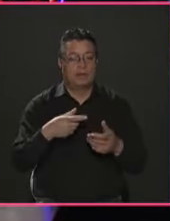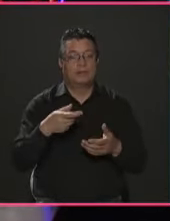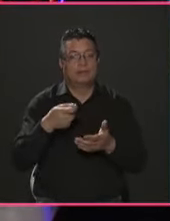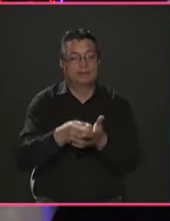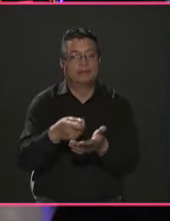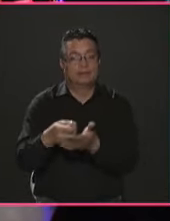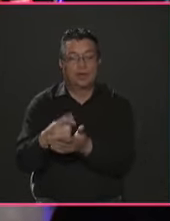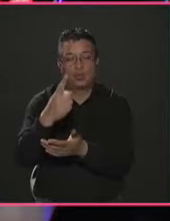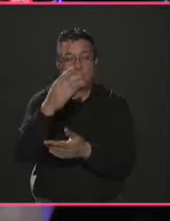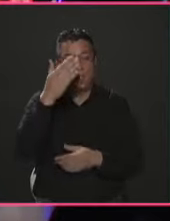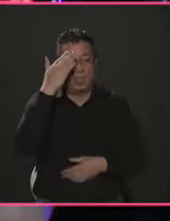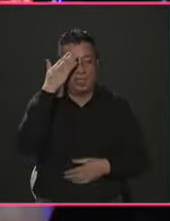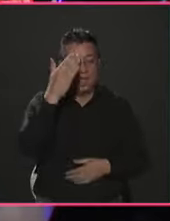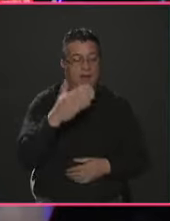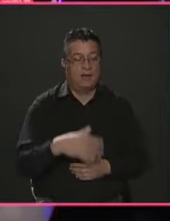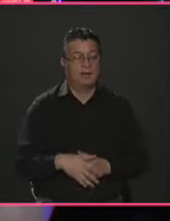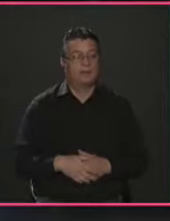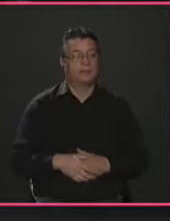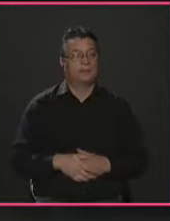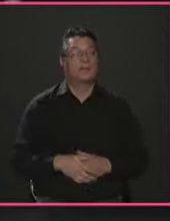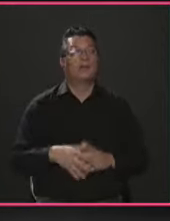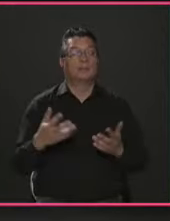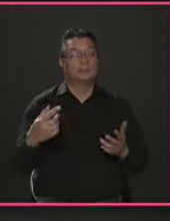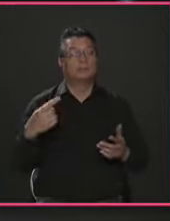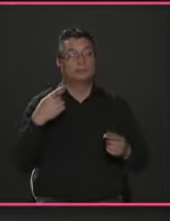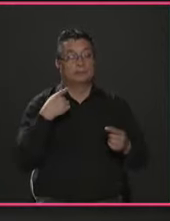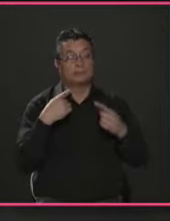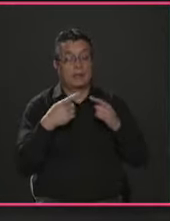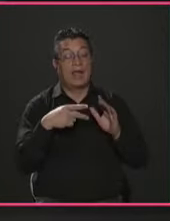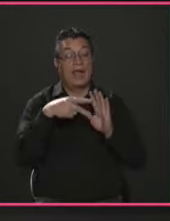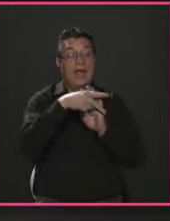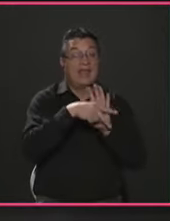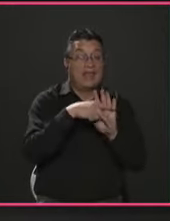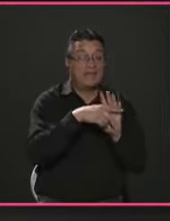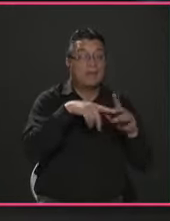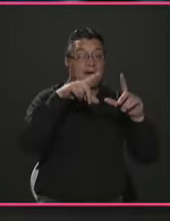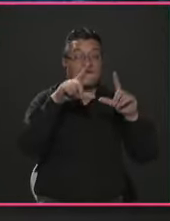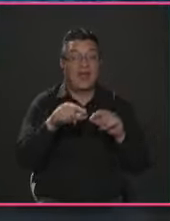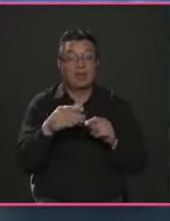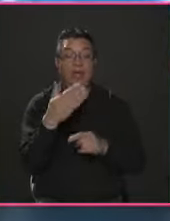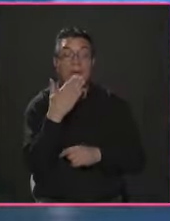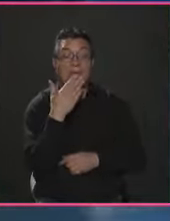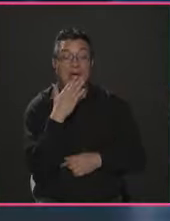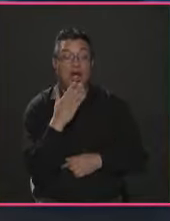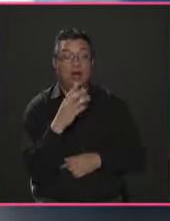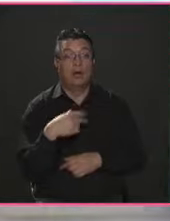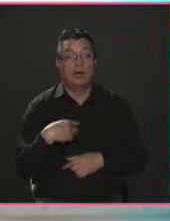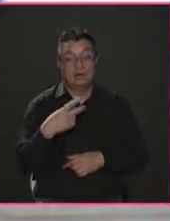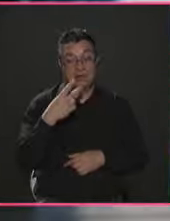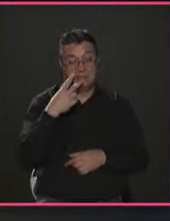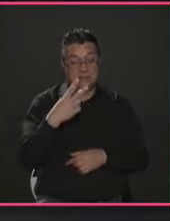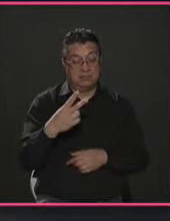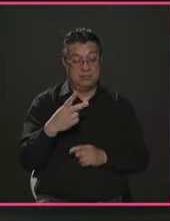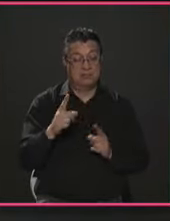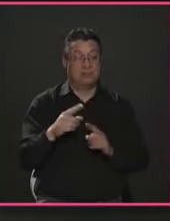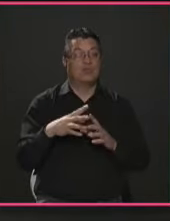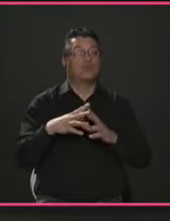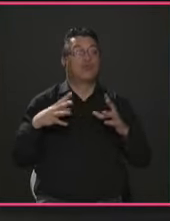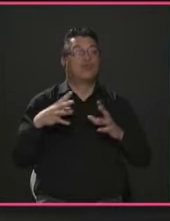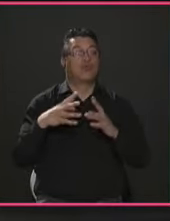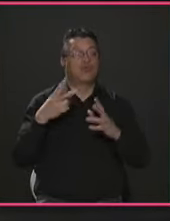un día pielo si es que Netflix fuera mucho más barato y mucho mejor no lo verían